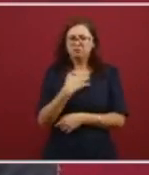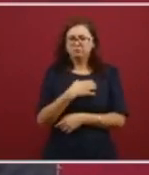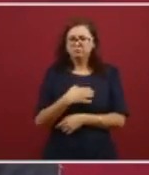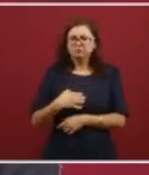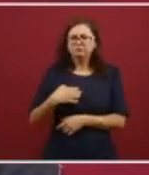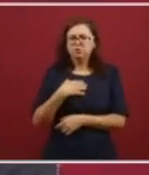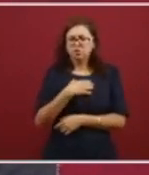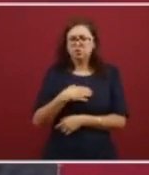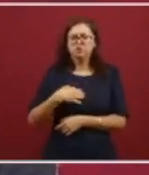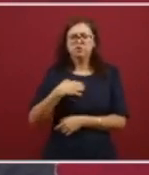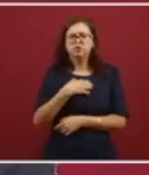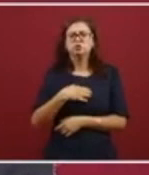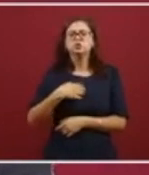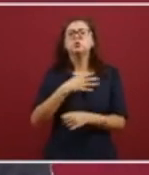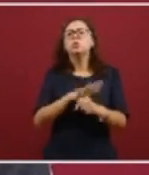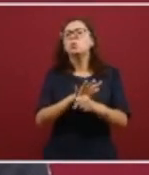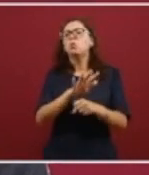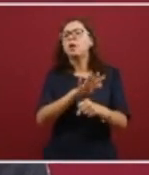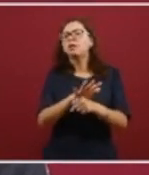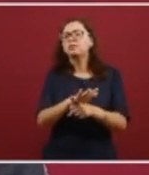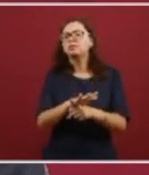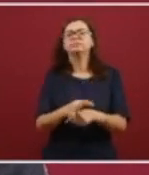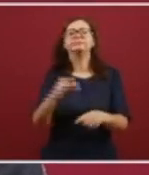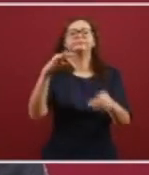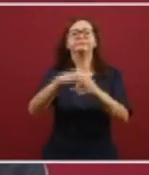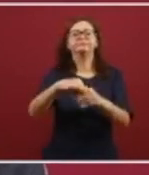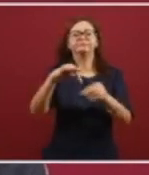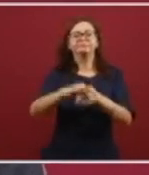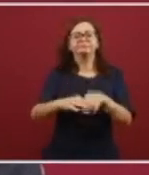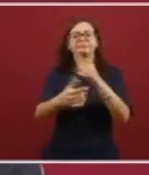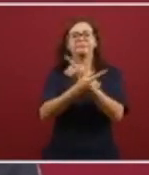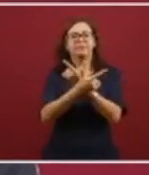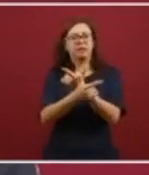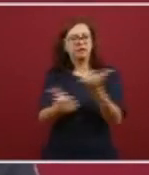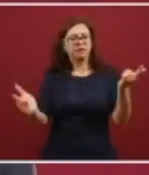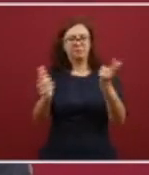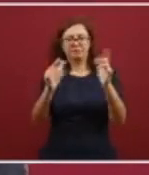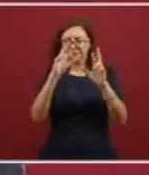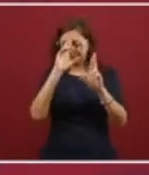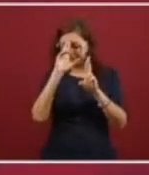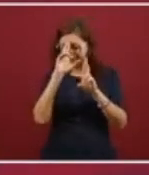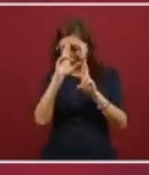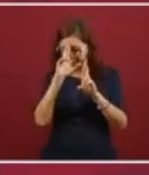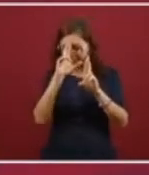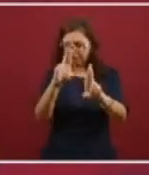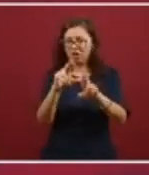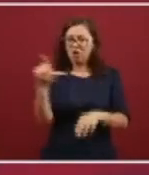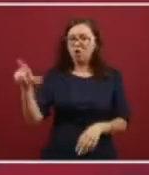fueron elecciones limpias, libres, que no intervino el gobierno.